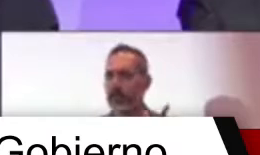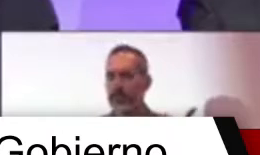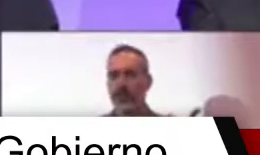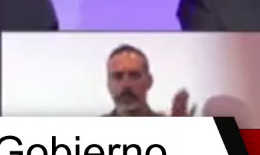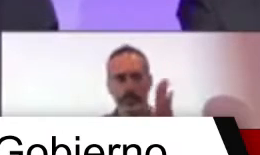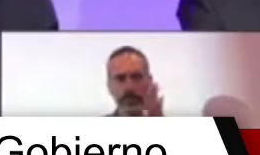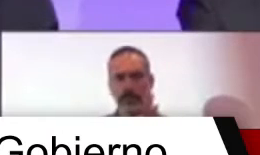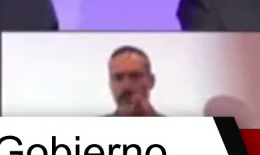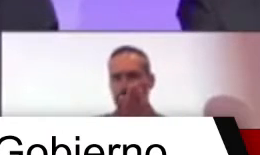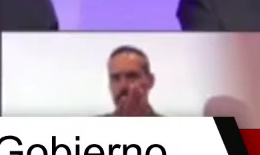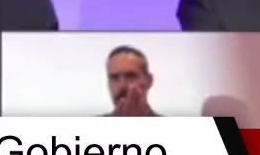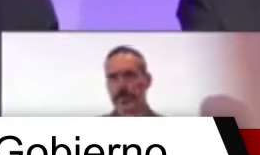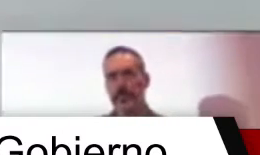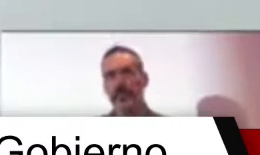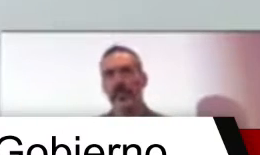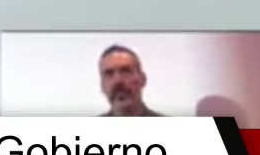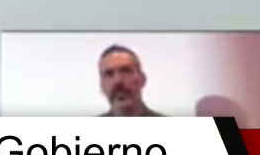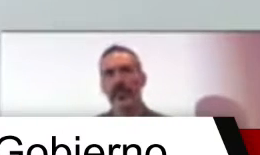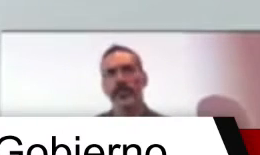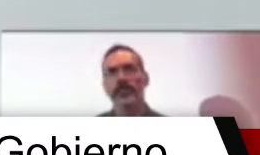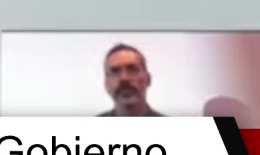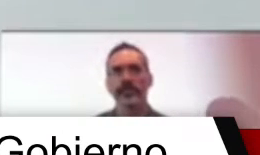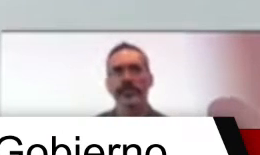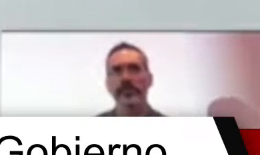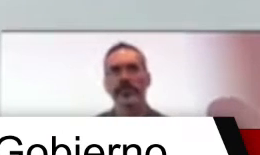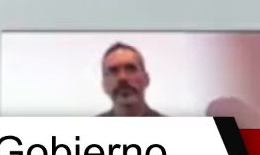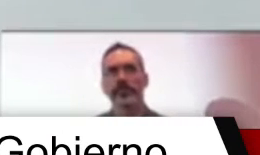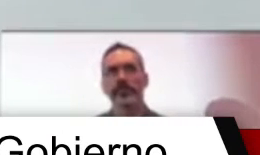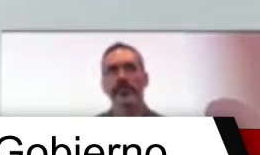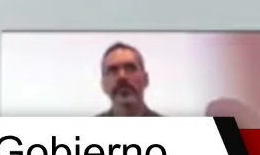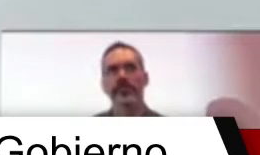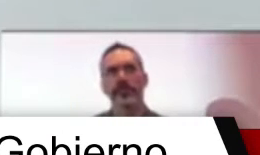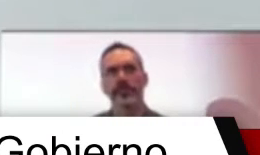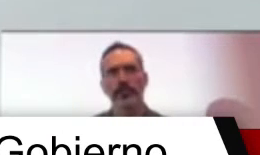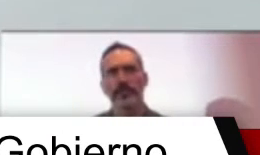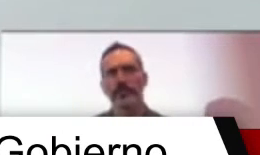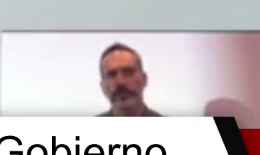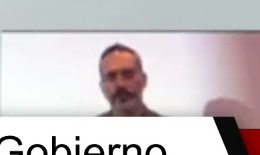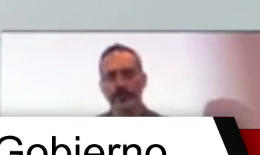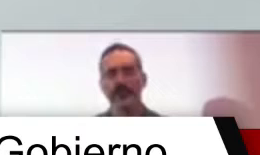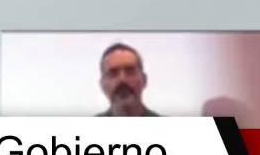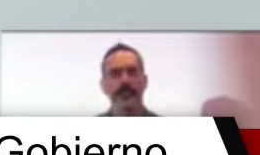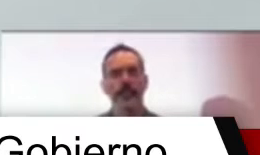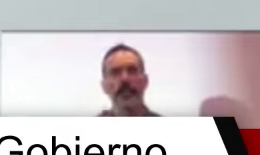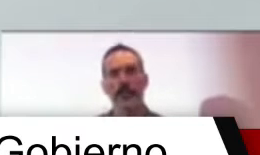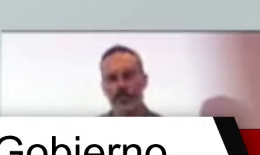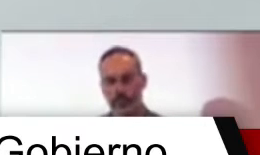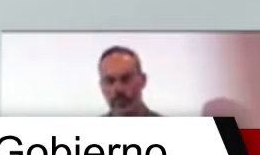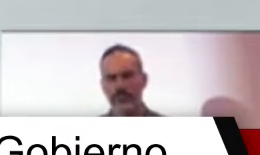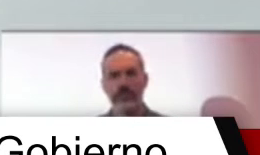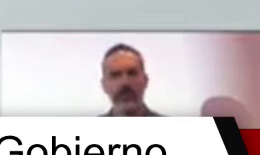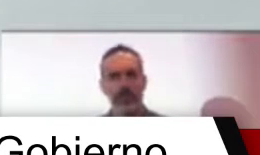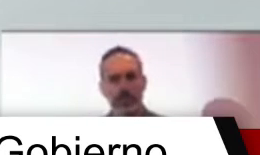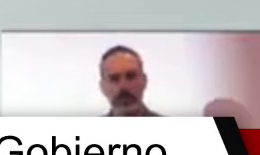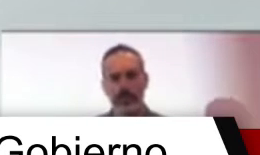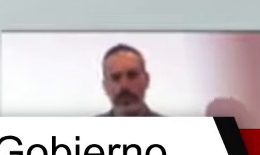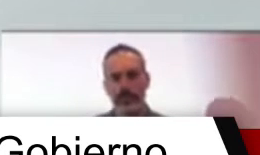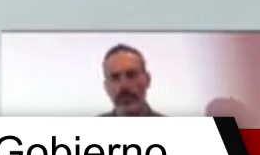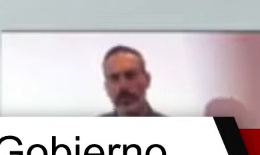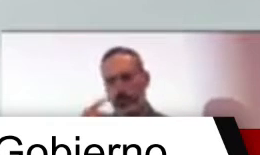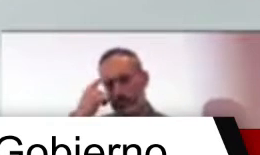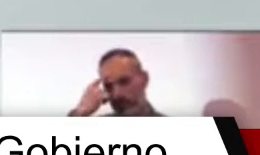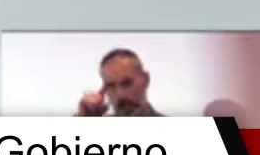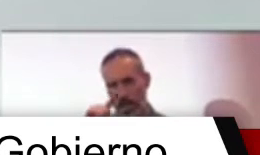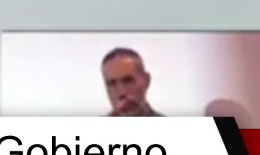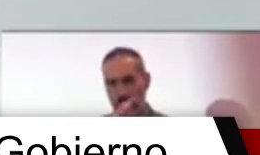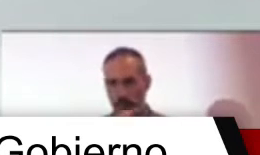Puebla. Escudo Puebla para trabajar por tu seguridad. Impulsa Puebla para